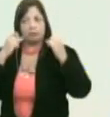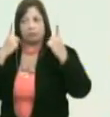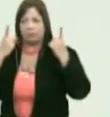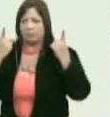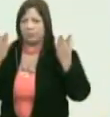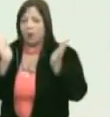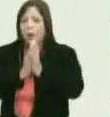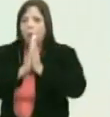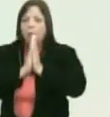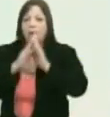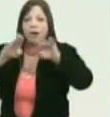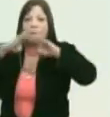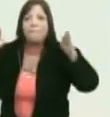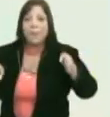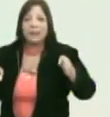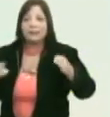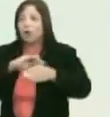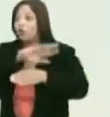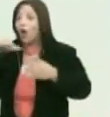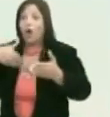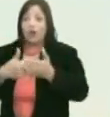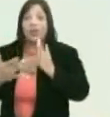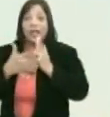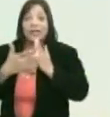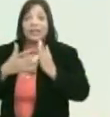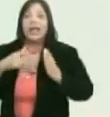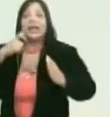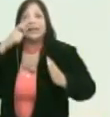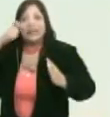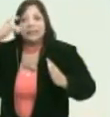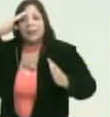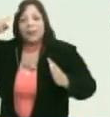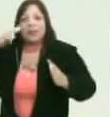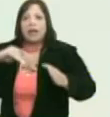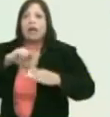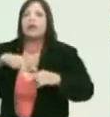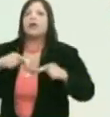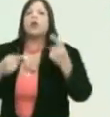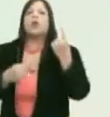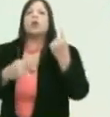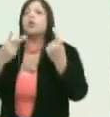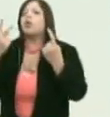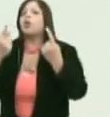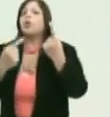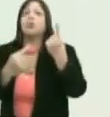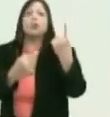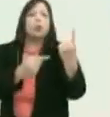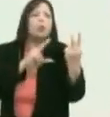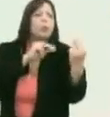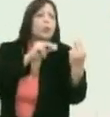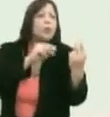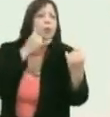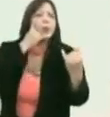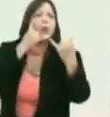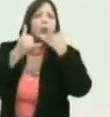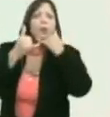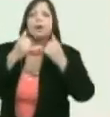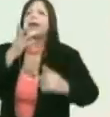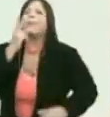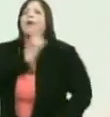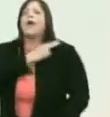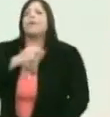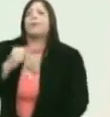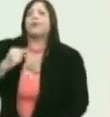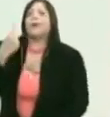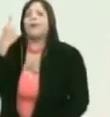O sea, una mesa técnica, ustedes saben, es todos, pues, civiles y militares. Aquí reunían era uno a uno, pues. Llamaban, ponte tú, a un